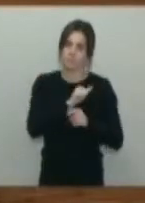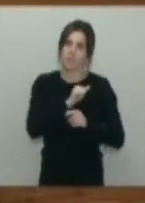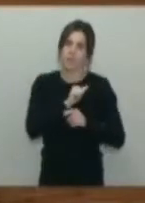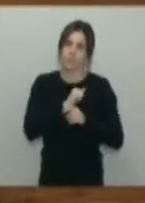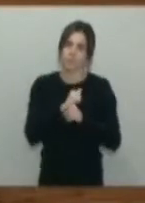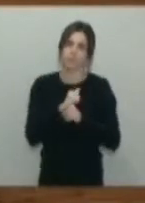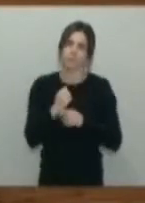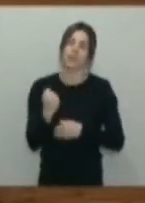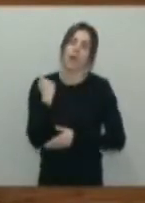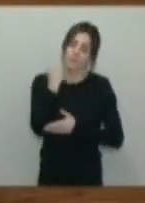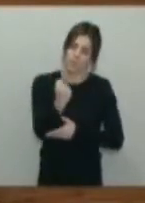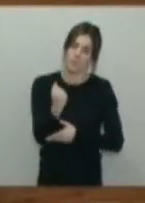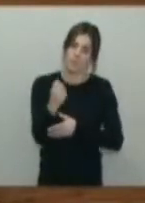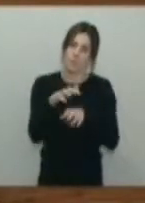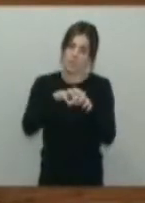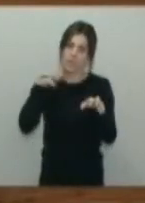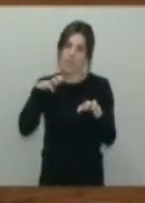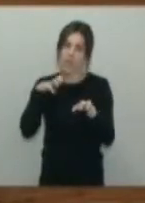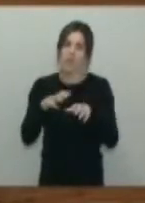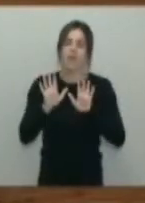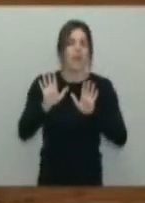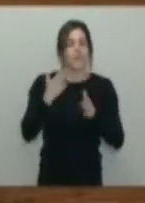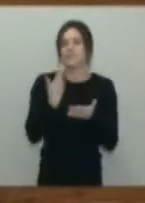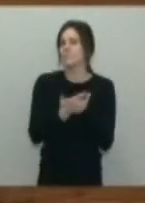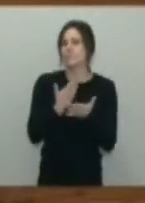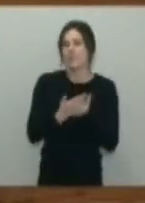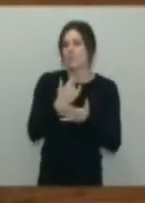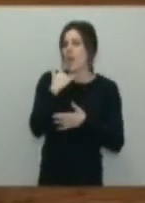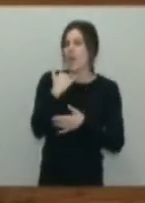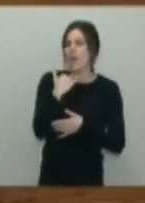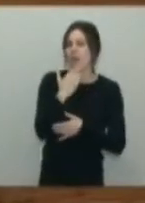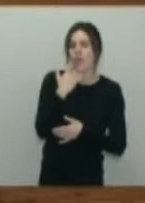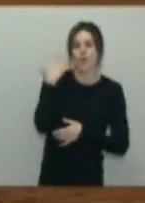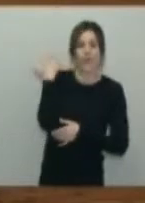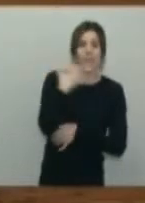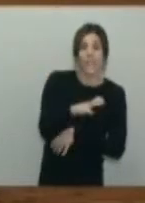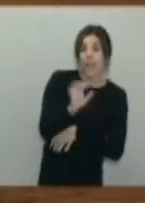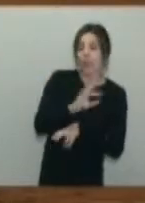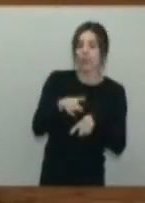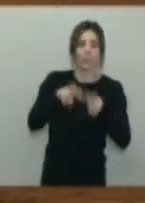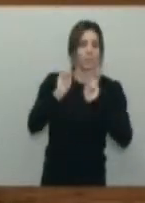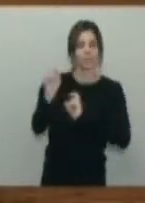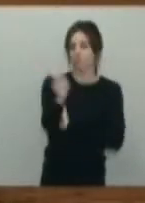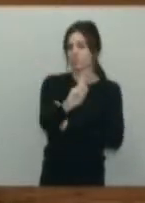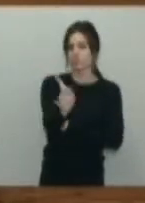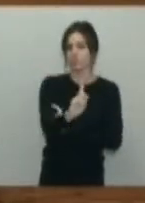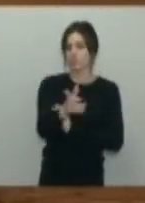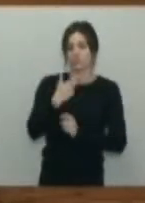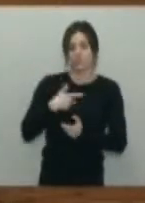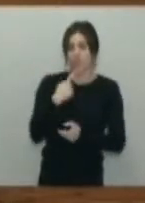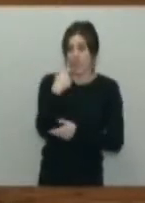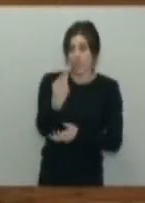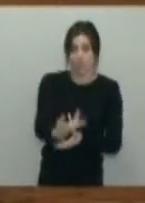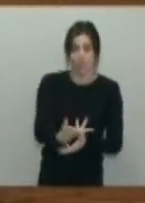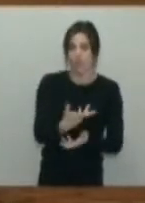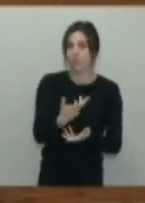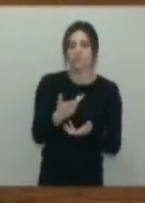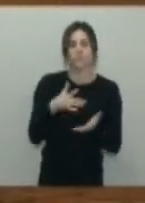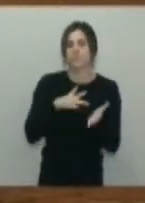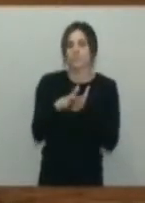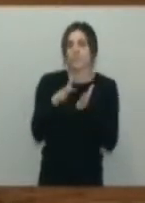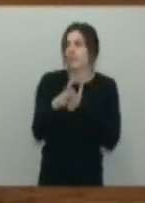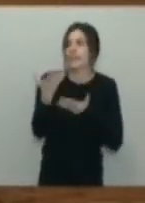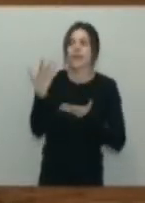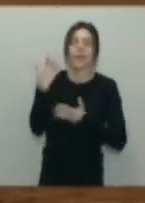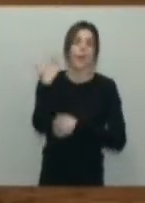estamos proponiendo nada original ni nada novedoso, ya lo anticipo, antes de que se me diga esto. Es cierto, no es nada original ni